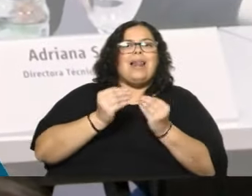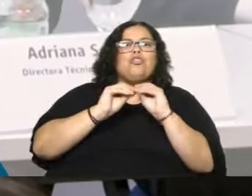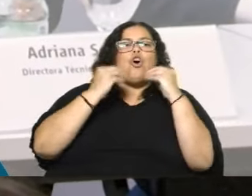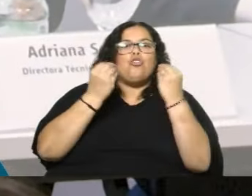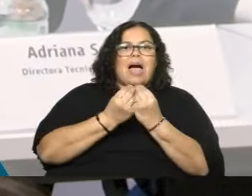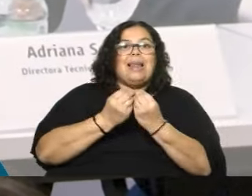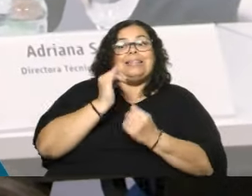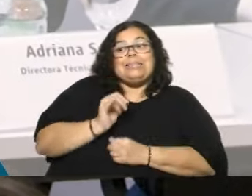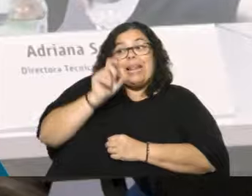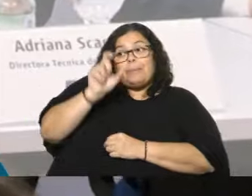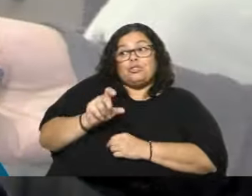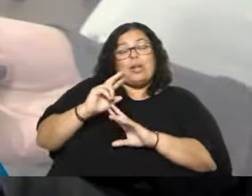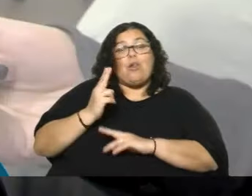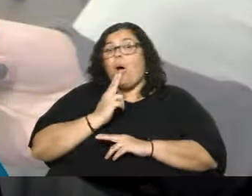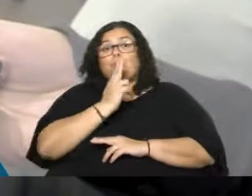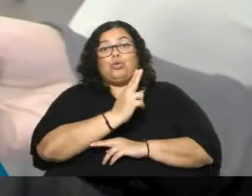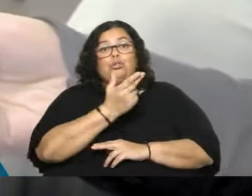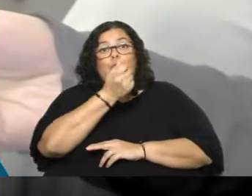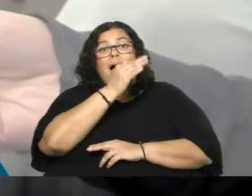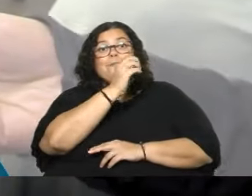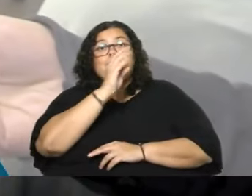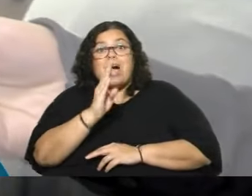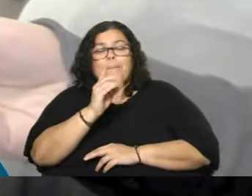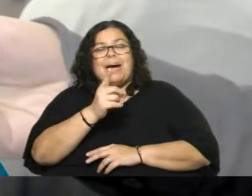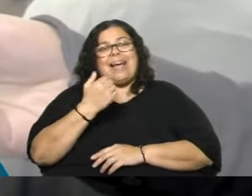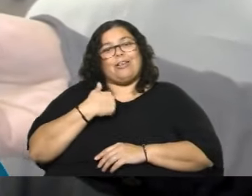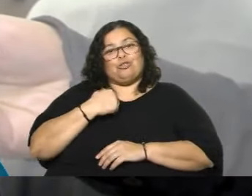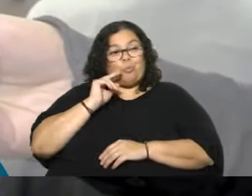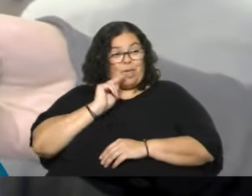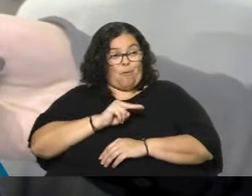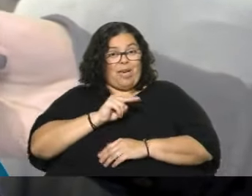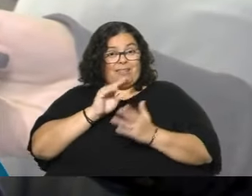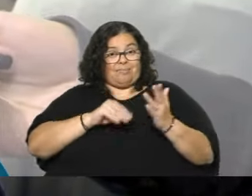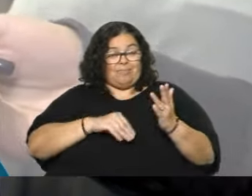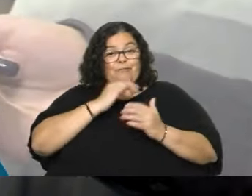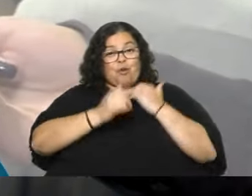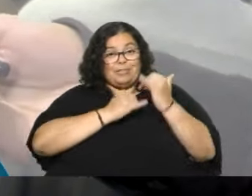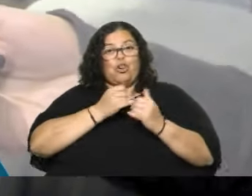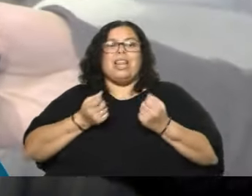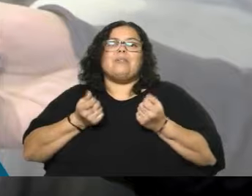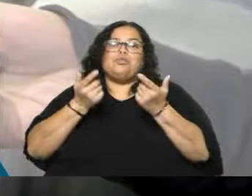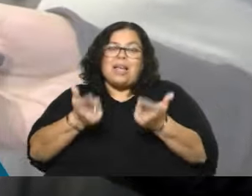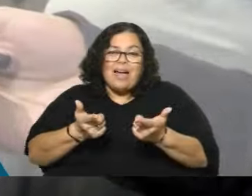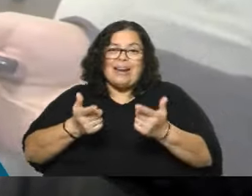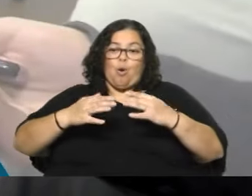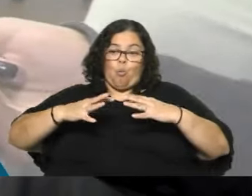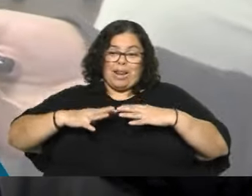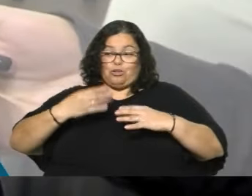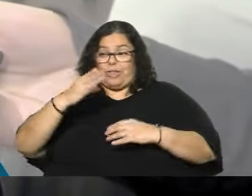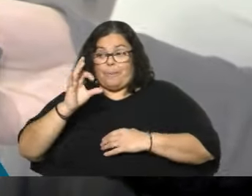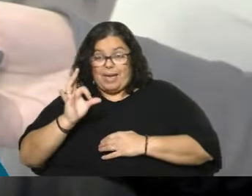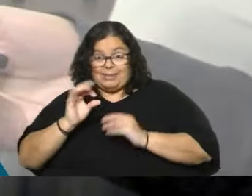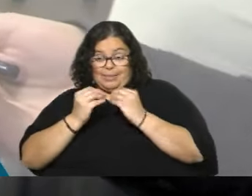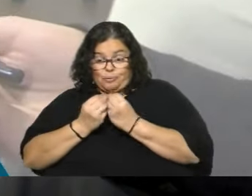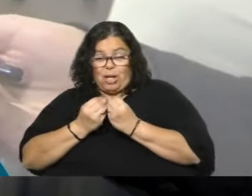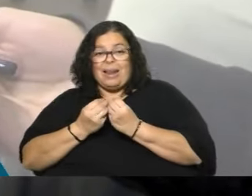dio autorización en la FAP para que nosotros podamos ver esos datos, le vamos a dar la jubilación del BPS y